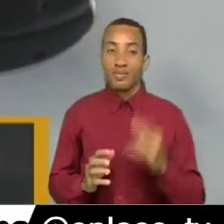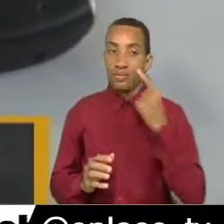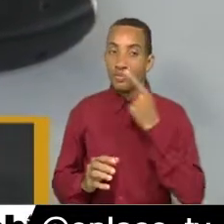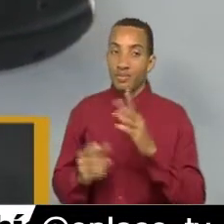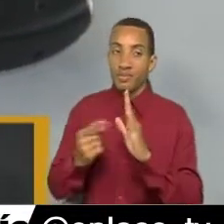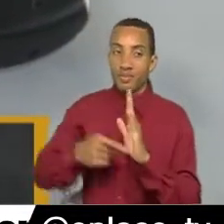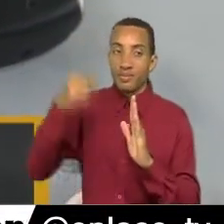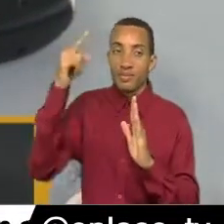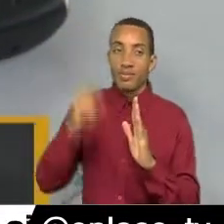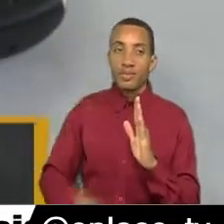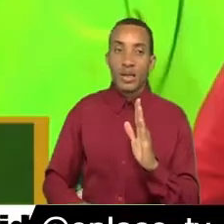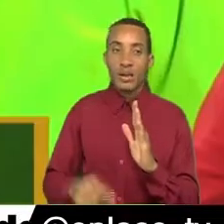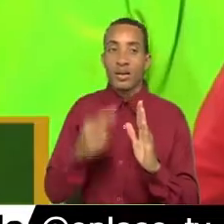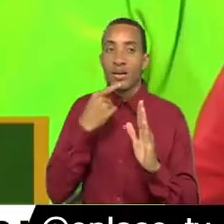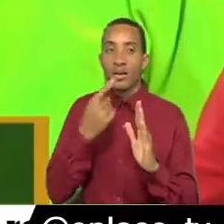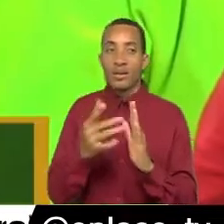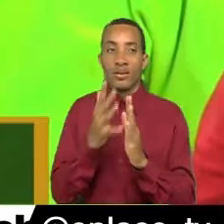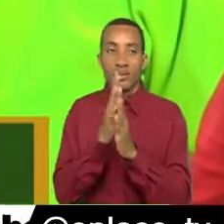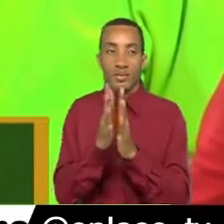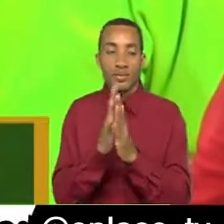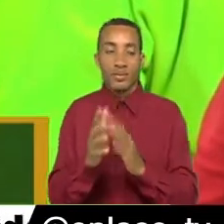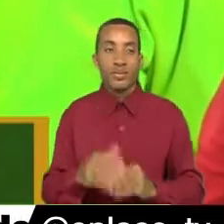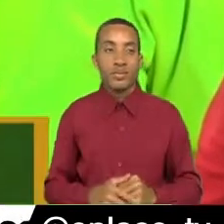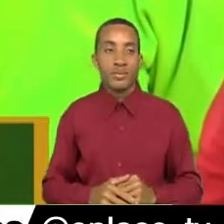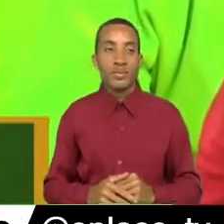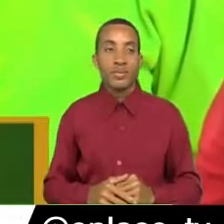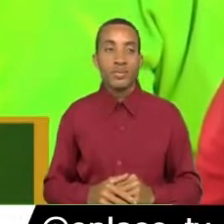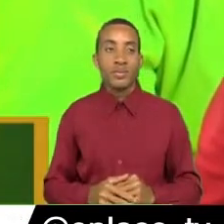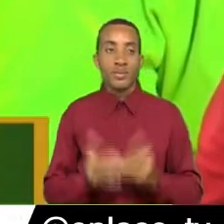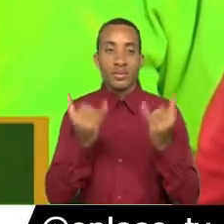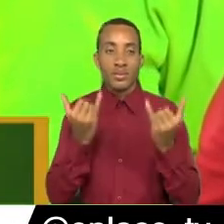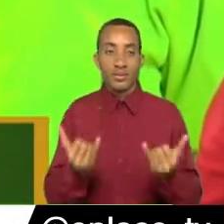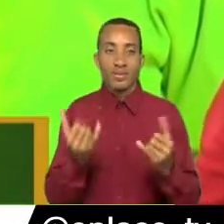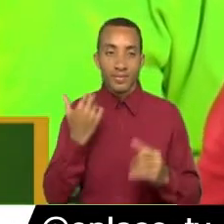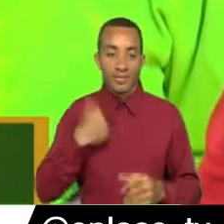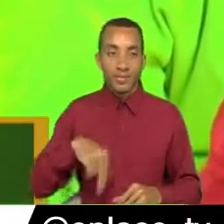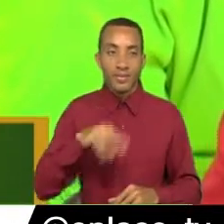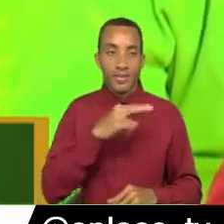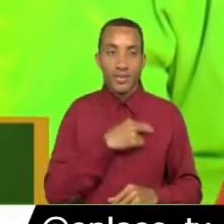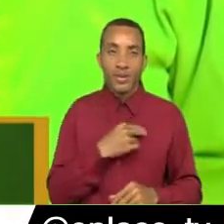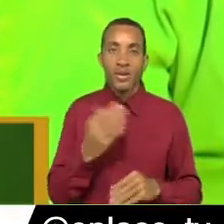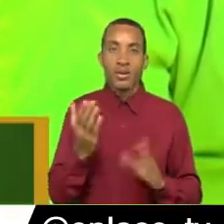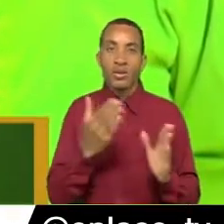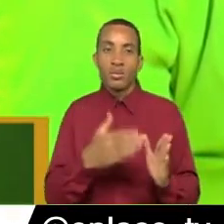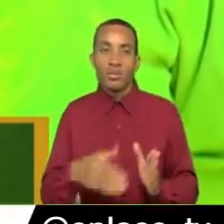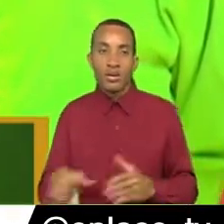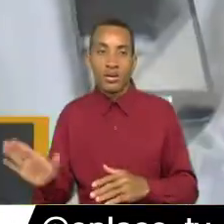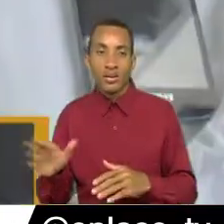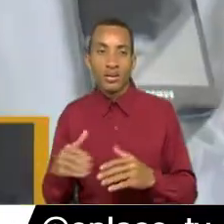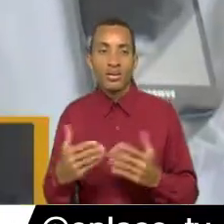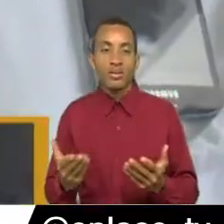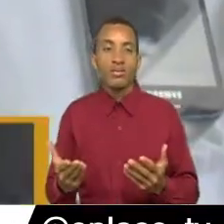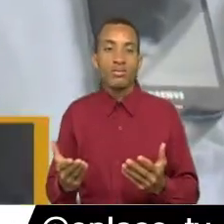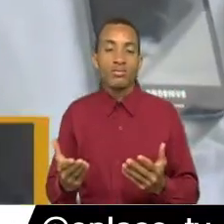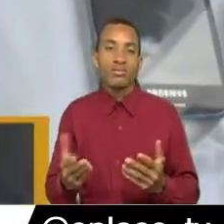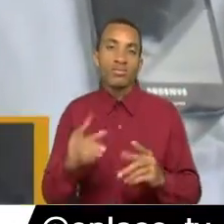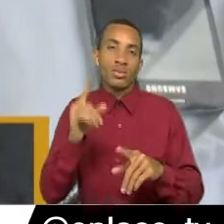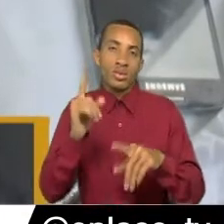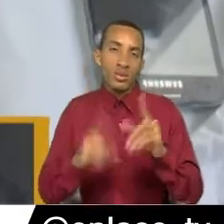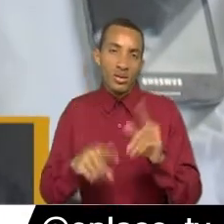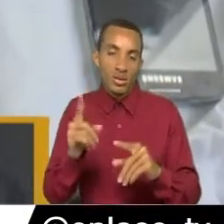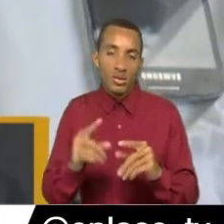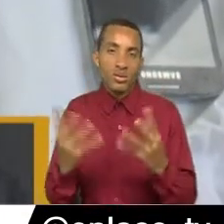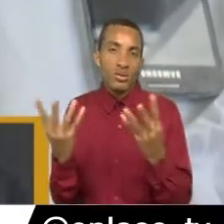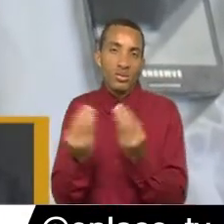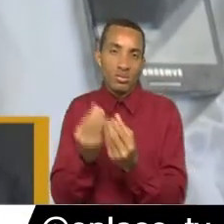a los ciudadanos. En este momento nosotros hacemos una serie de planes con el personal de la DIAN, con personal